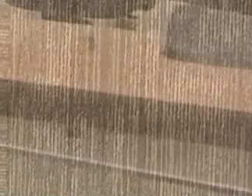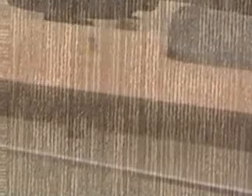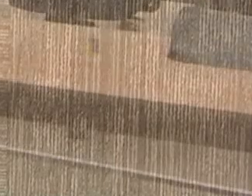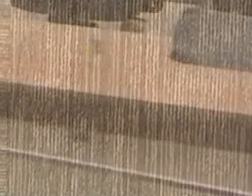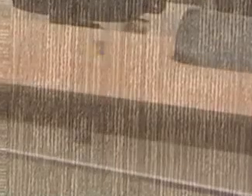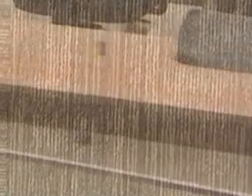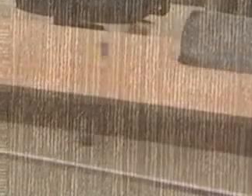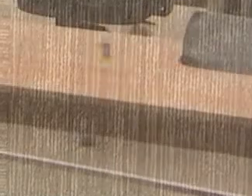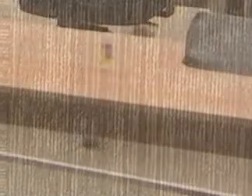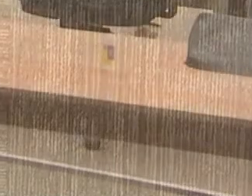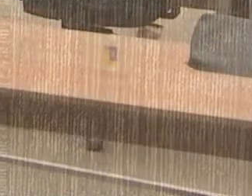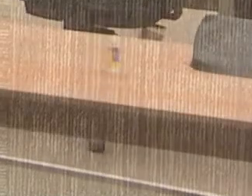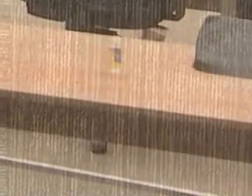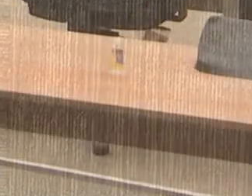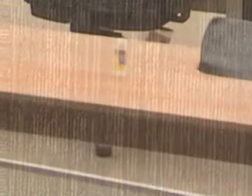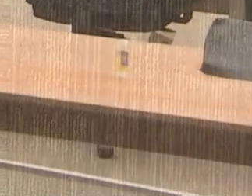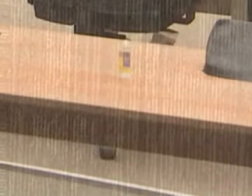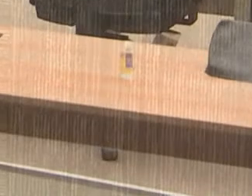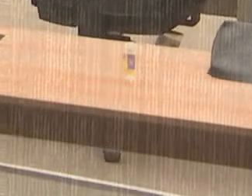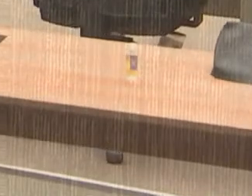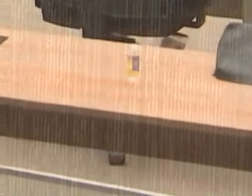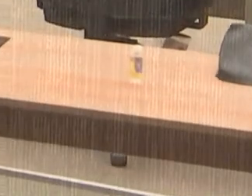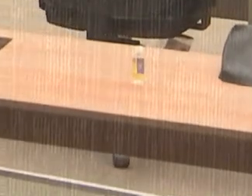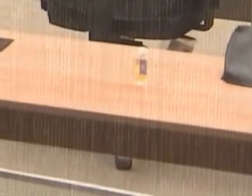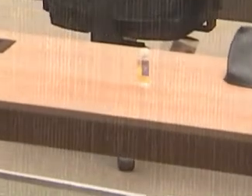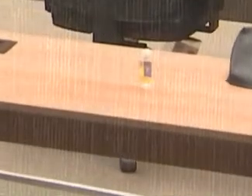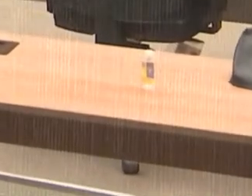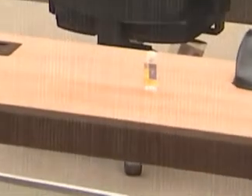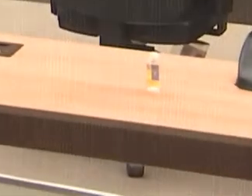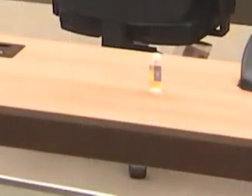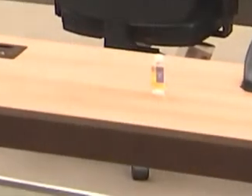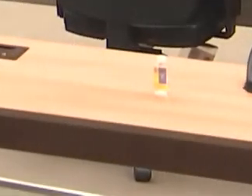una iglesia, una fortuna,